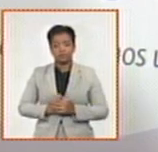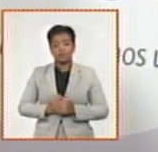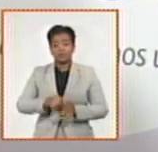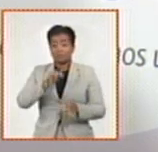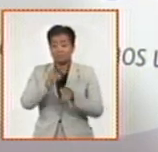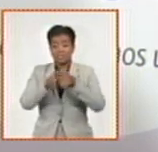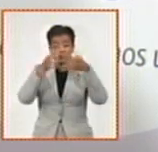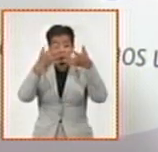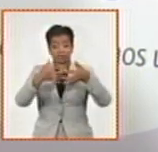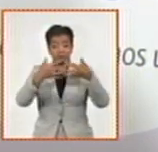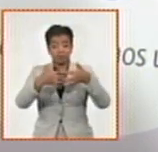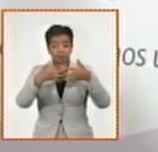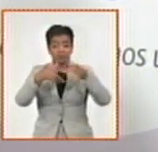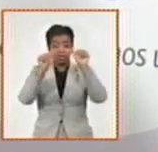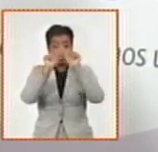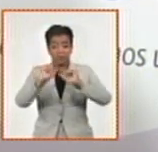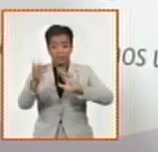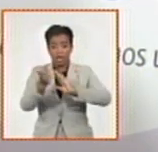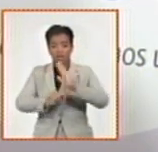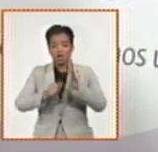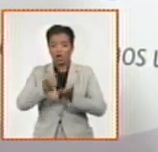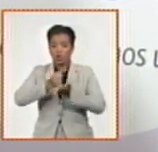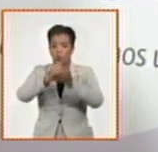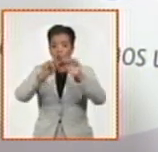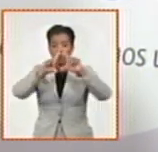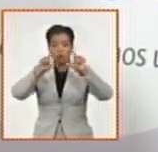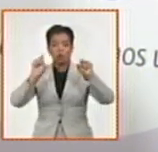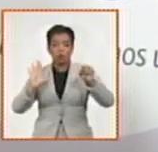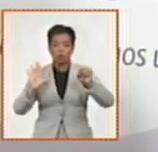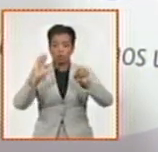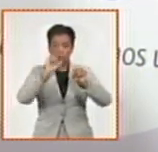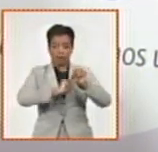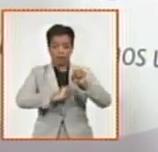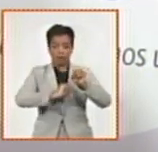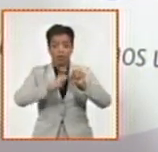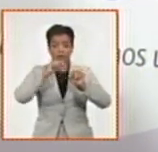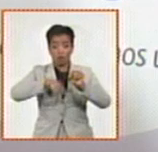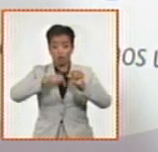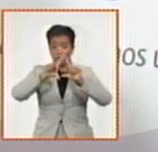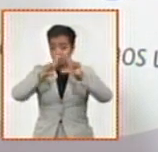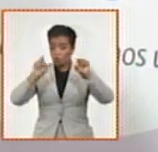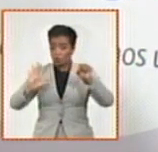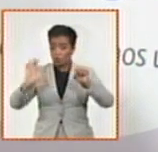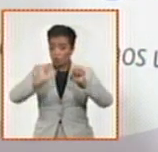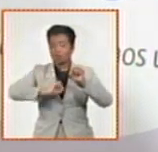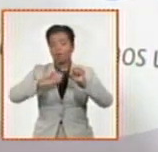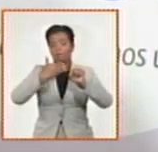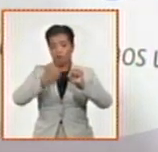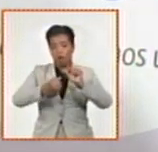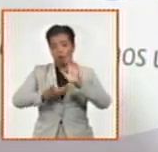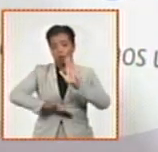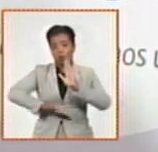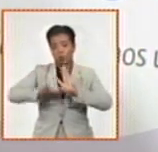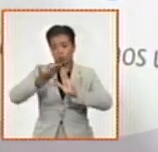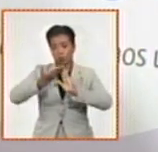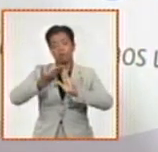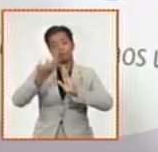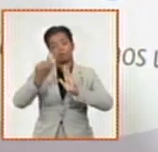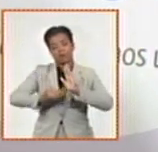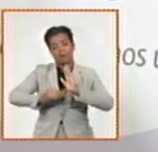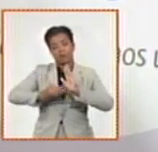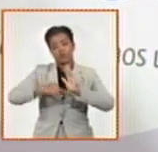incorpore al sistema eléctrico beneficia a todo el país. O sea, se incrementa la capacidad de generación del país, y por